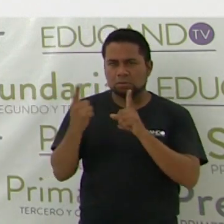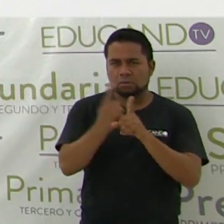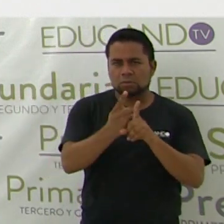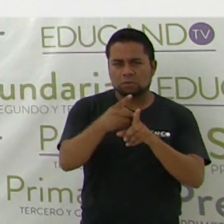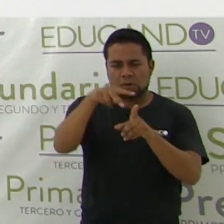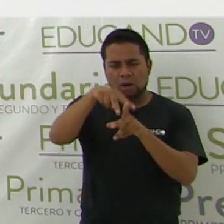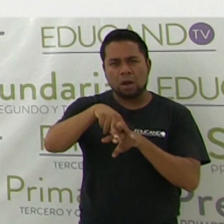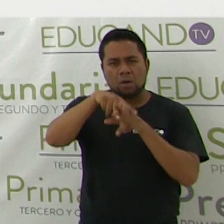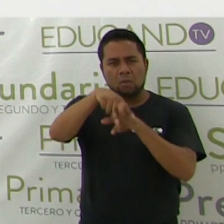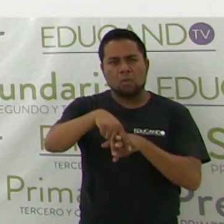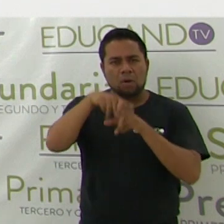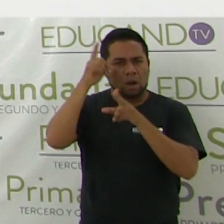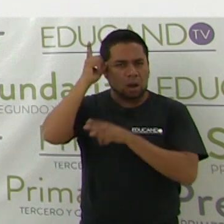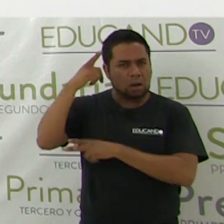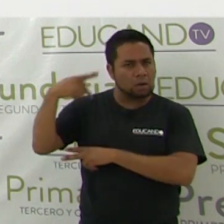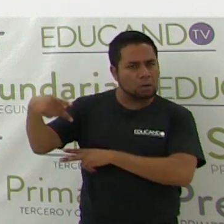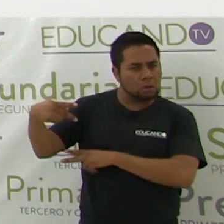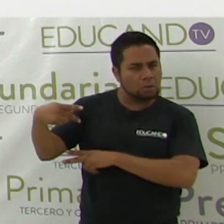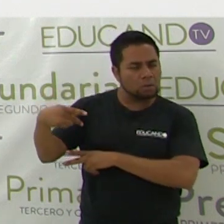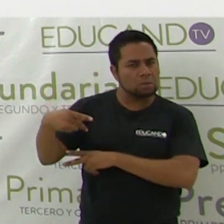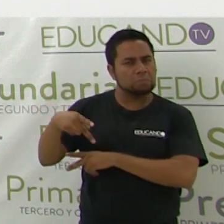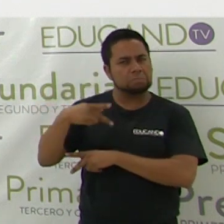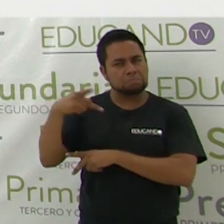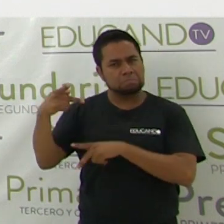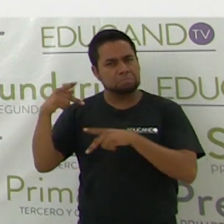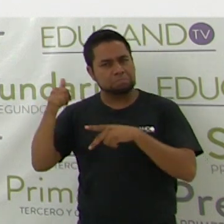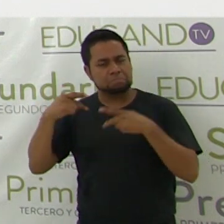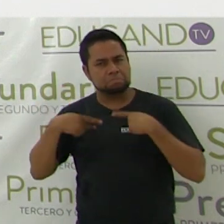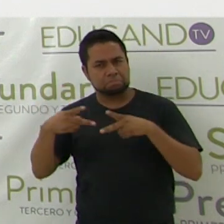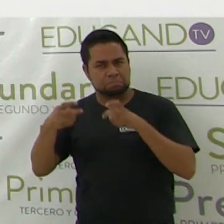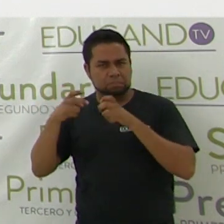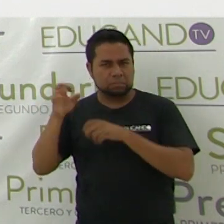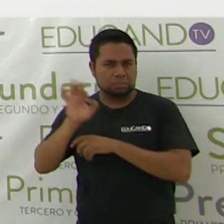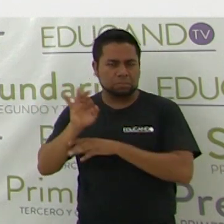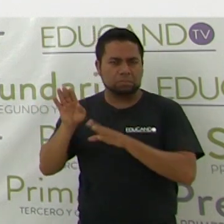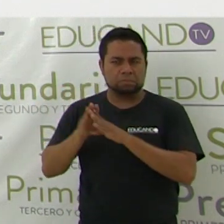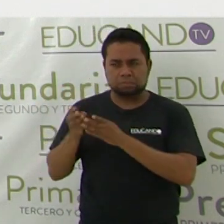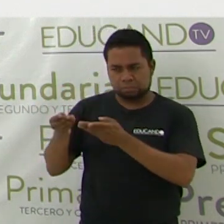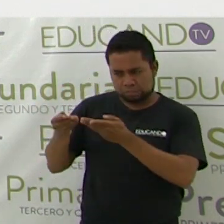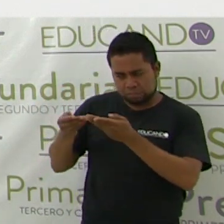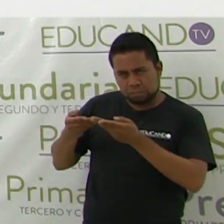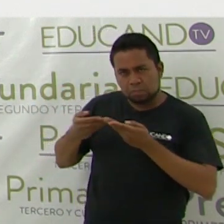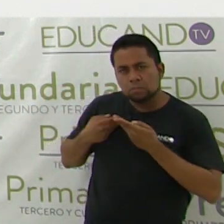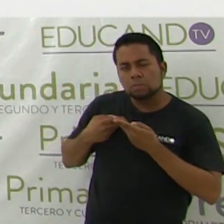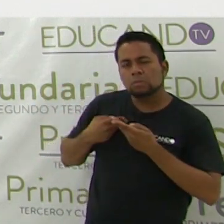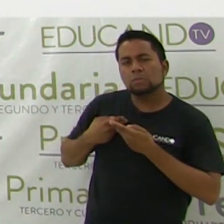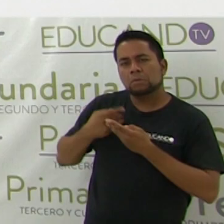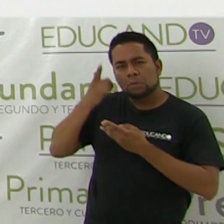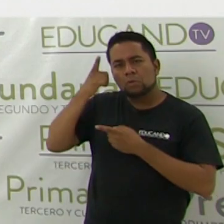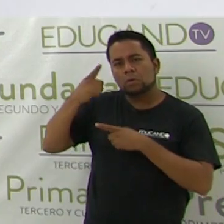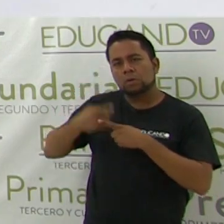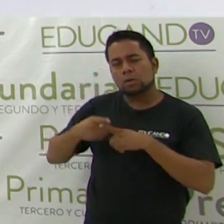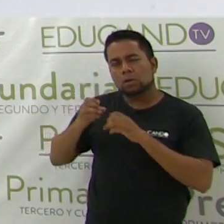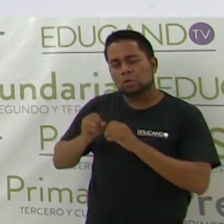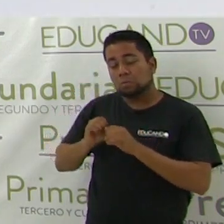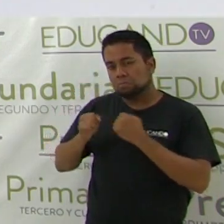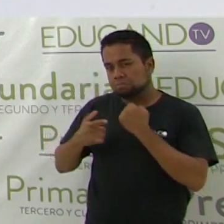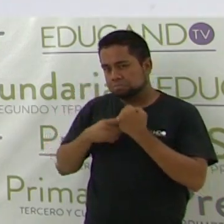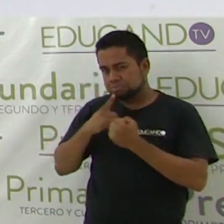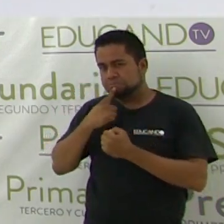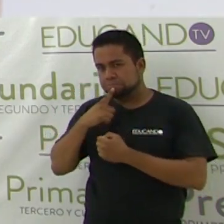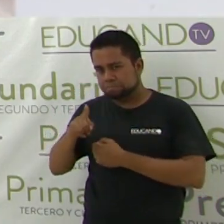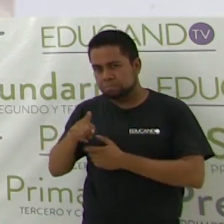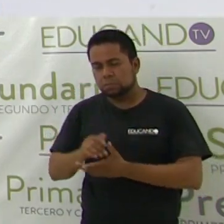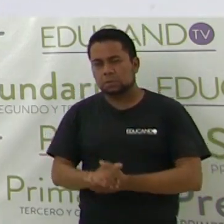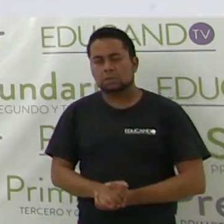caballo. En verdad que nos habéis de dar el dueño del rocín, o sobre eso, morena. Bueno,